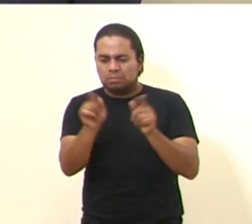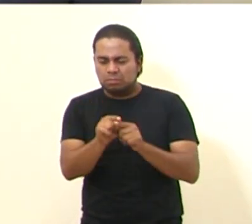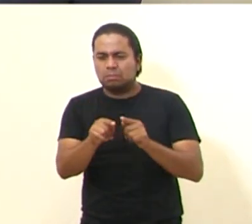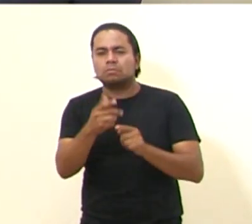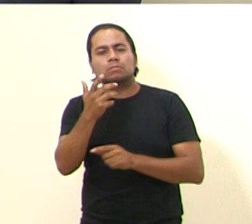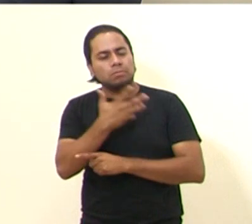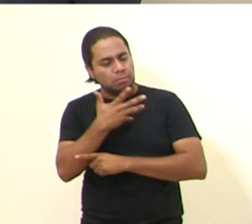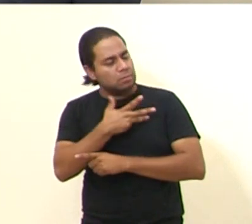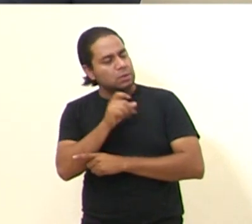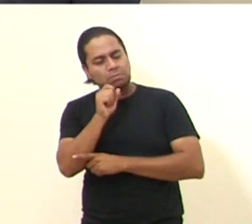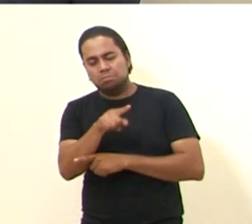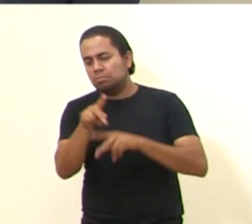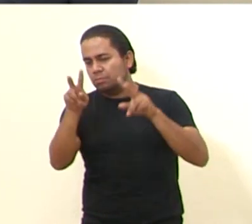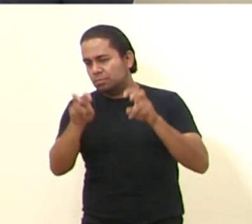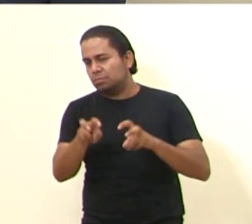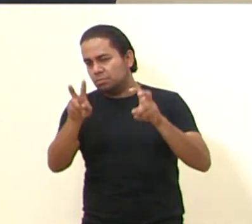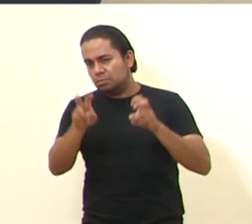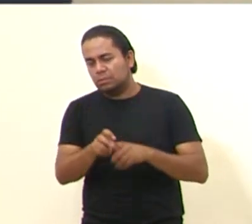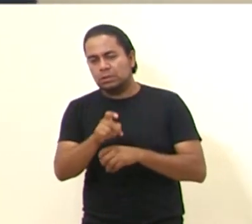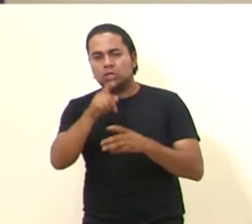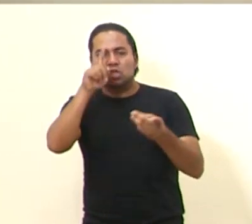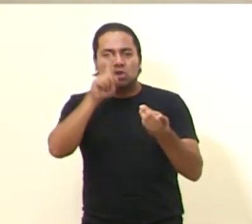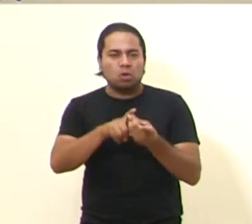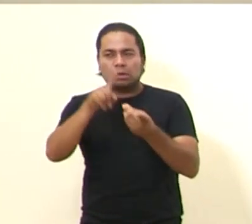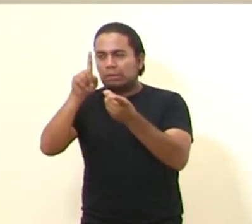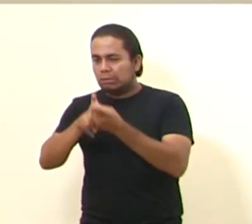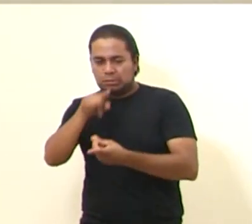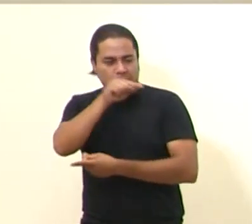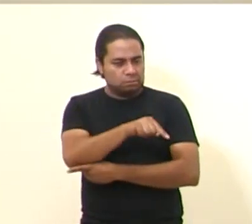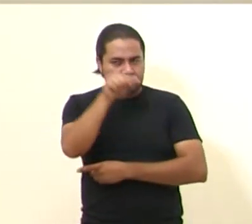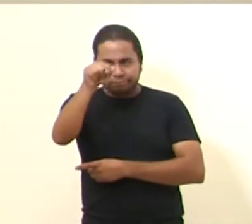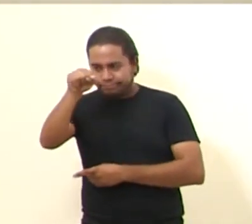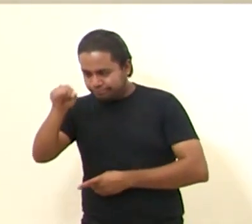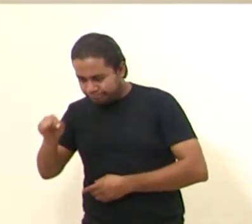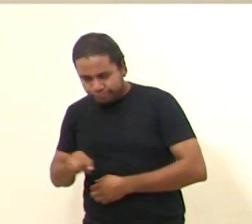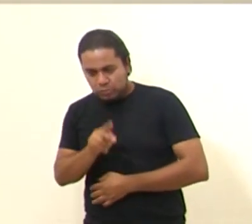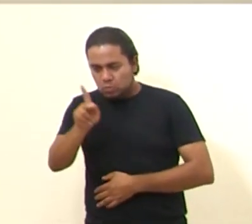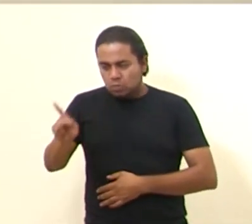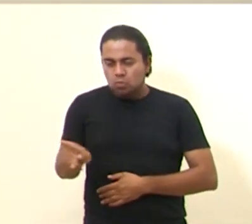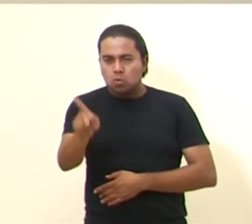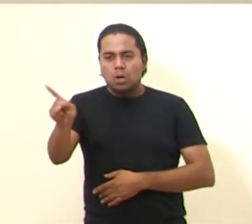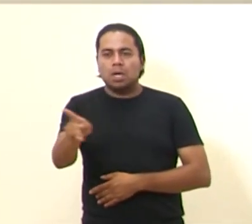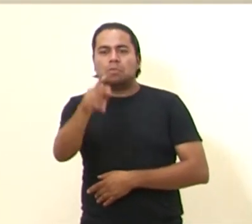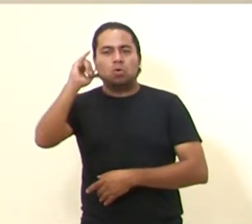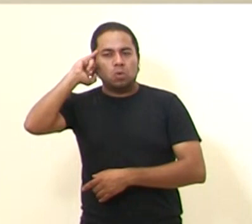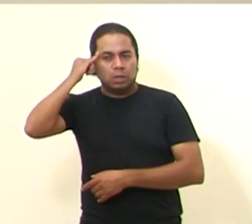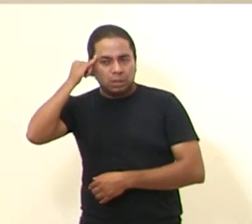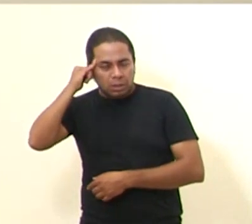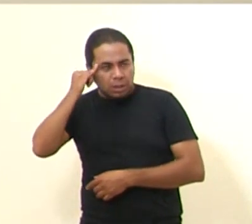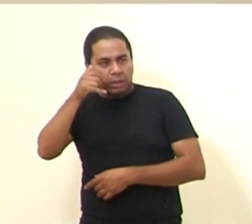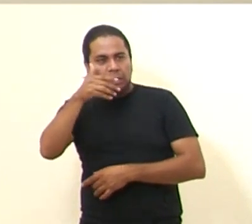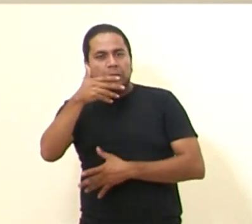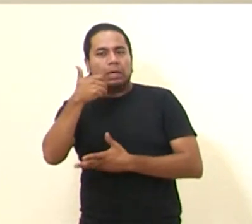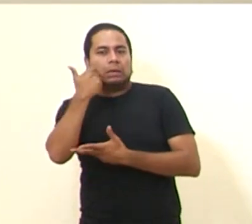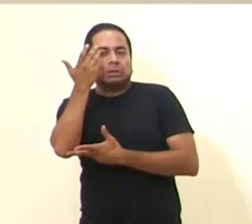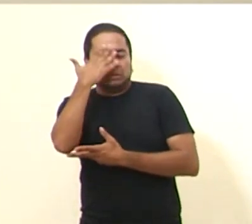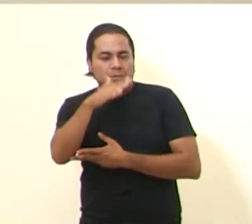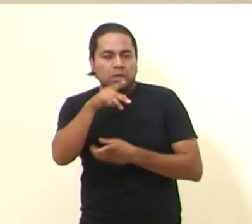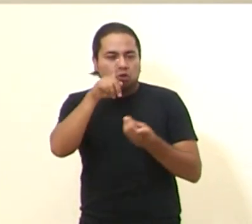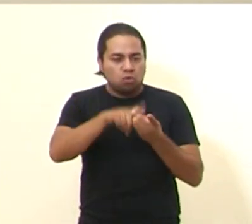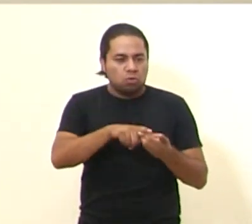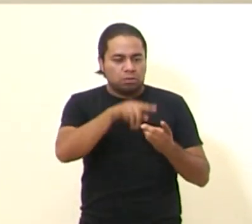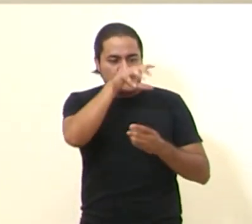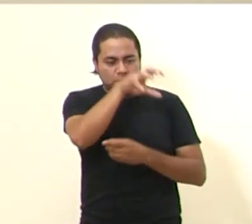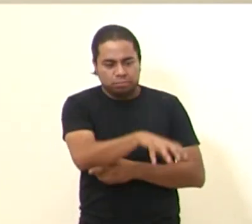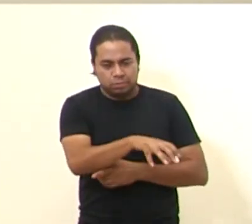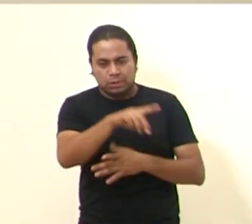abordan este subtema, la ubicación del pueblo indígena que estamos estudiando. Es decir, dónde se localiza, en